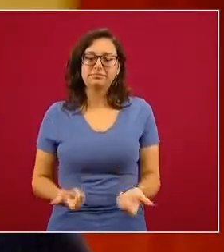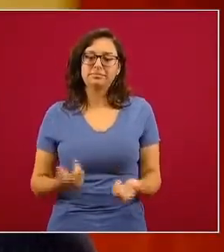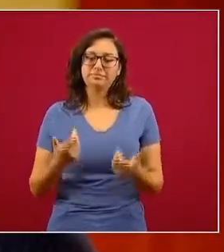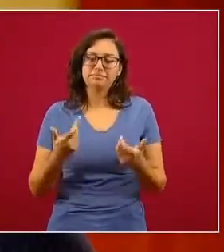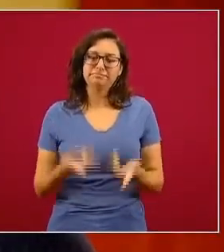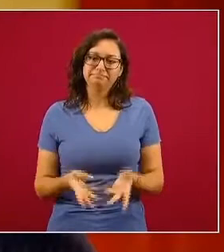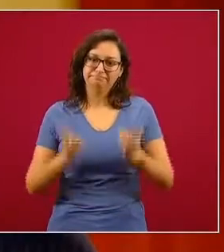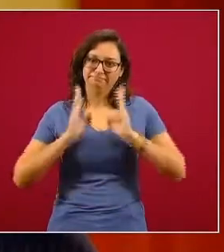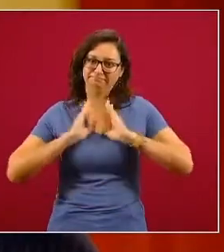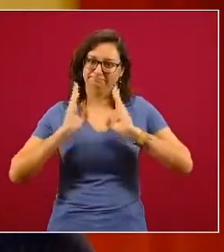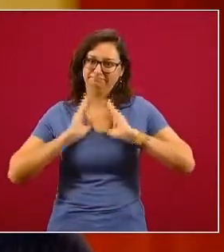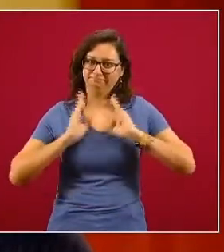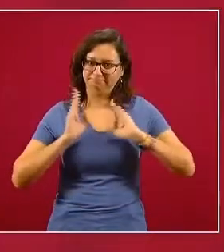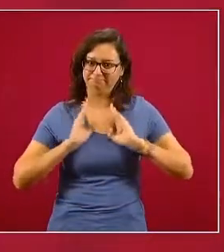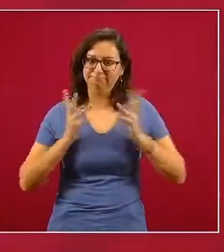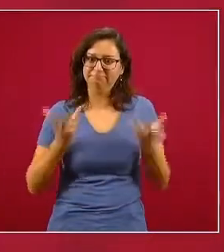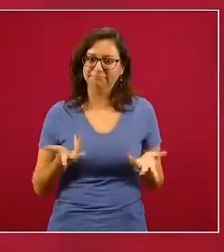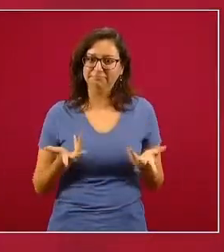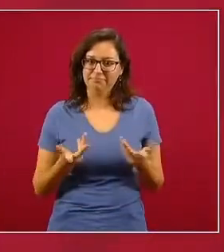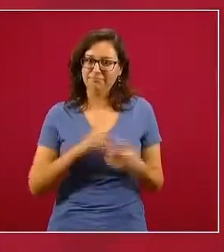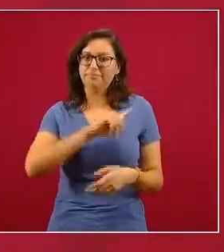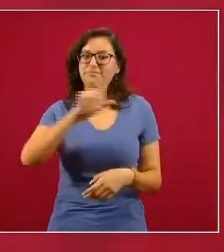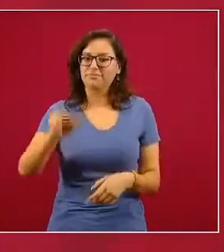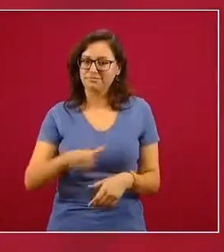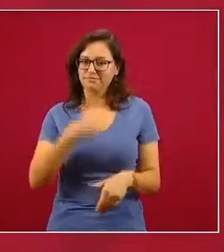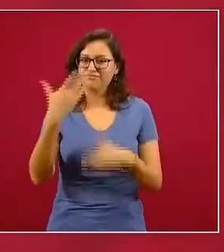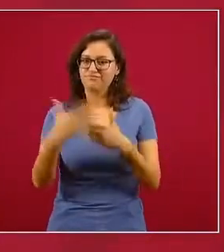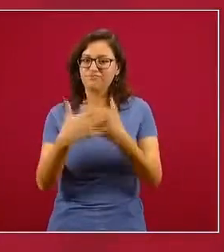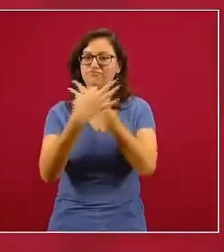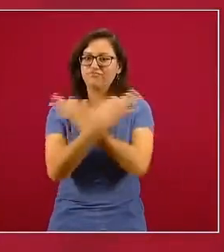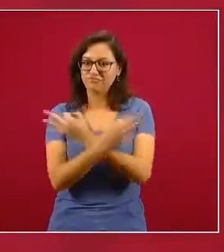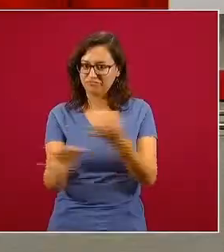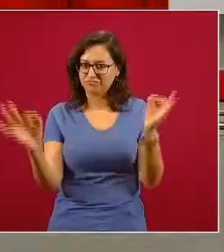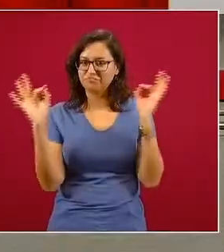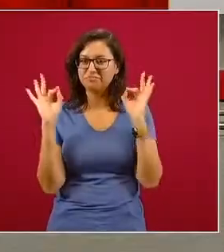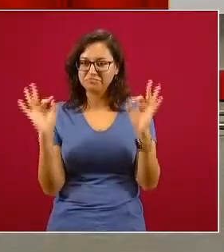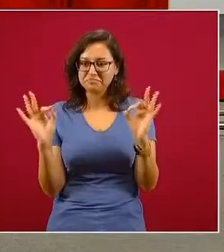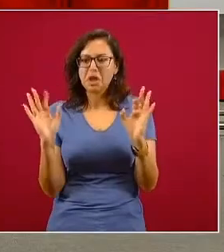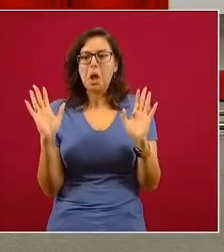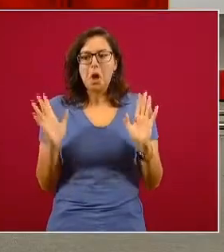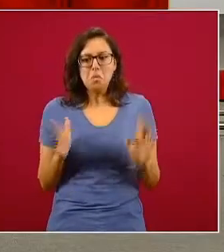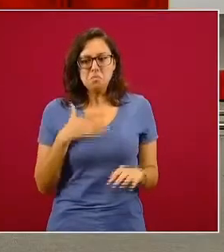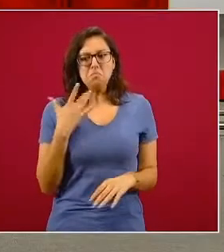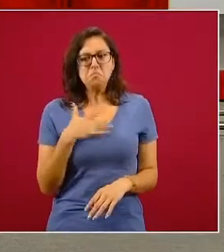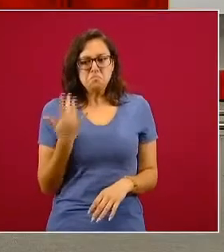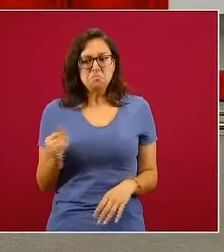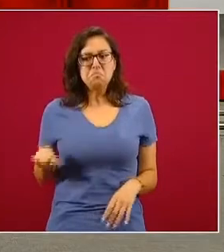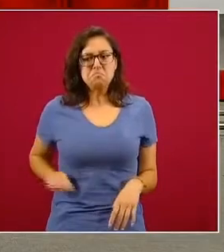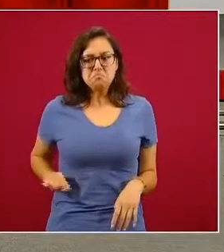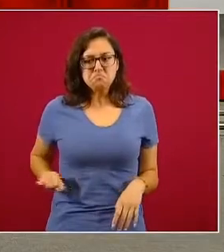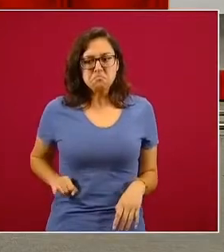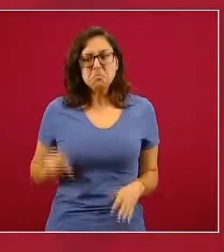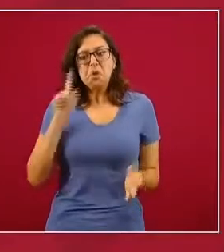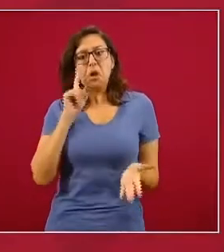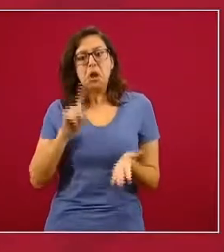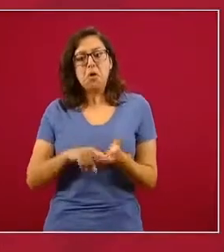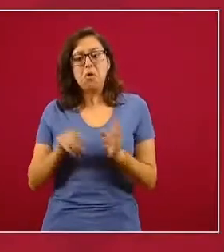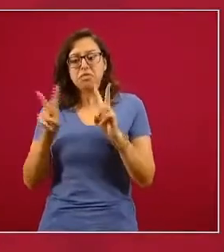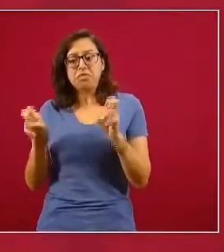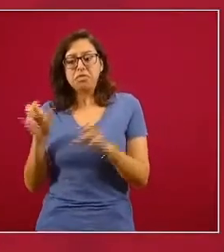Fuerzas Armadas. Entonces se hará la presentación pública, es una modalidad interesante, hasta ahorita les puedo decir, creo que desde el punto de vista de